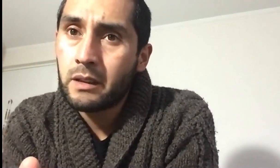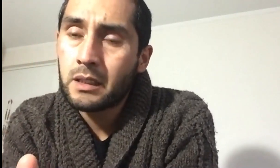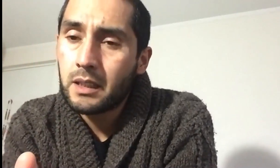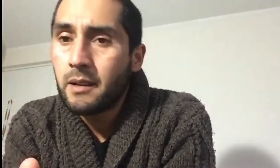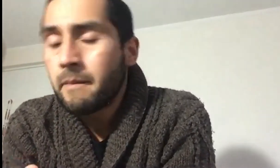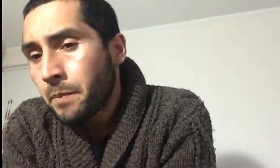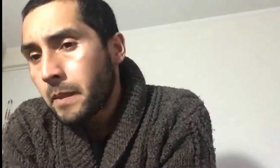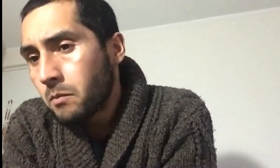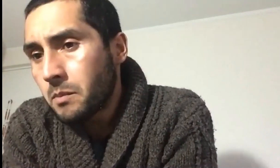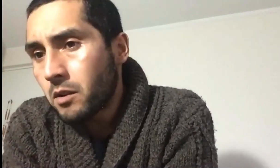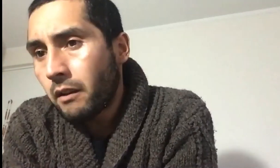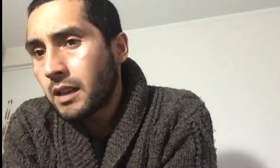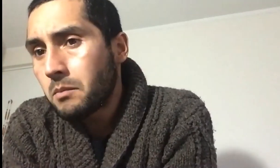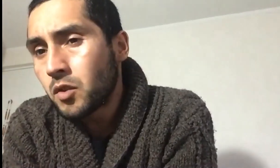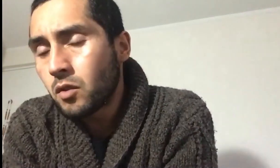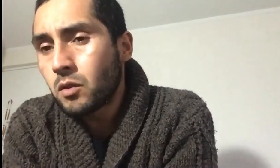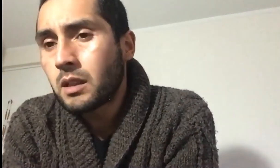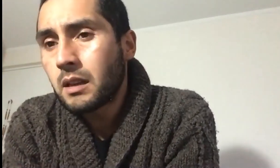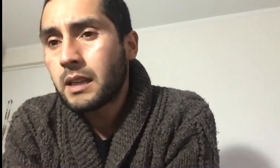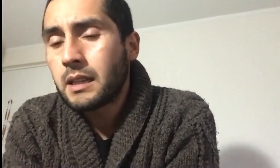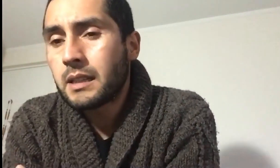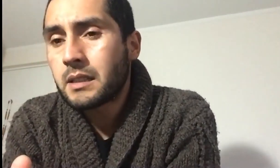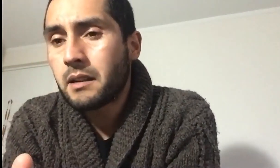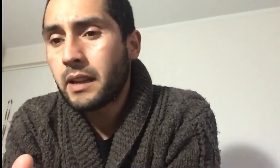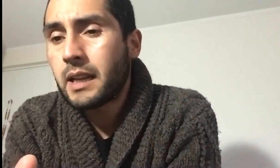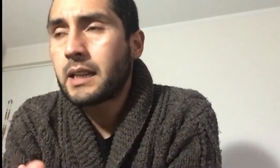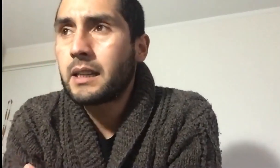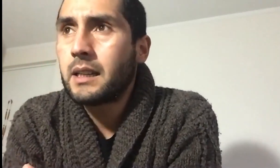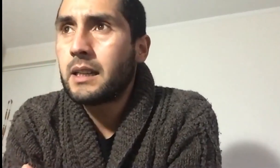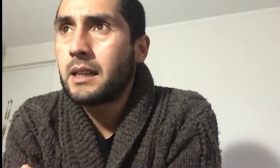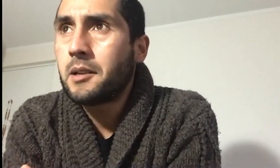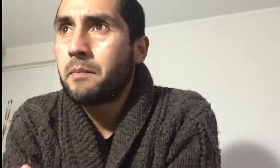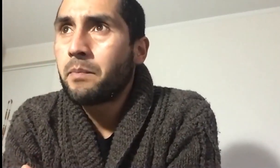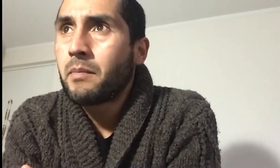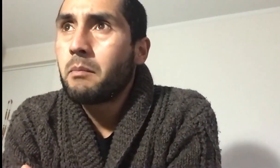la universidad, es muy probable que muchos de ustedes se vean